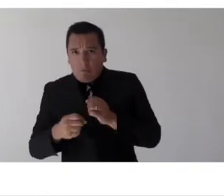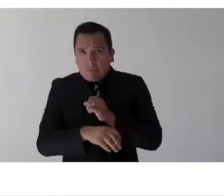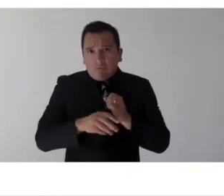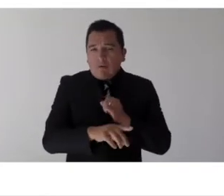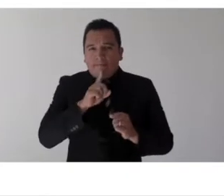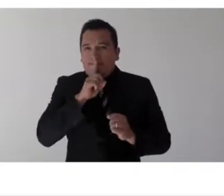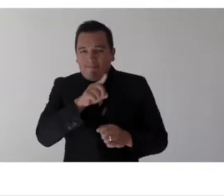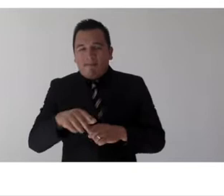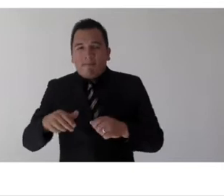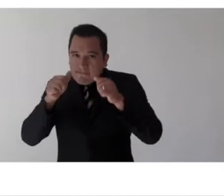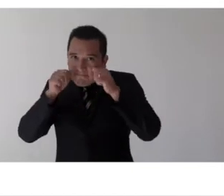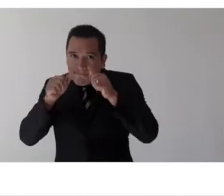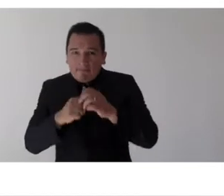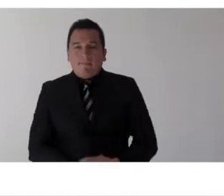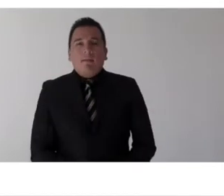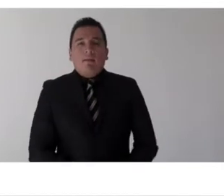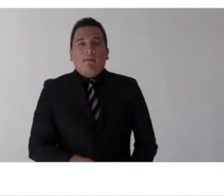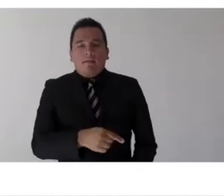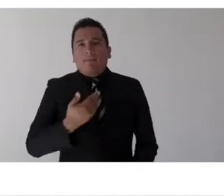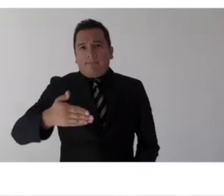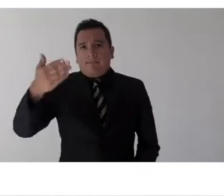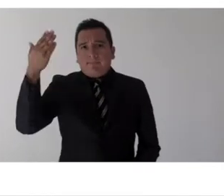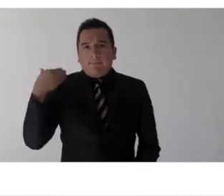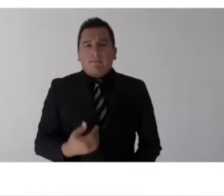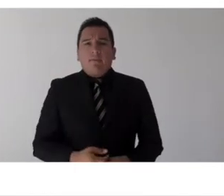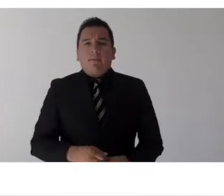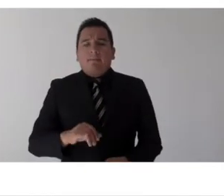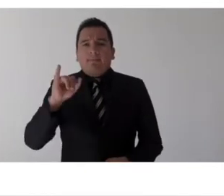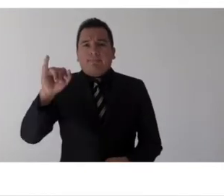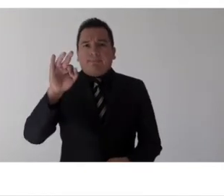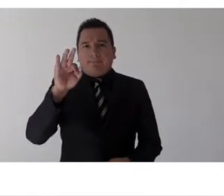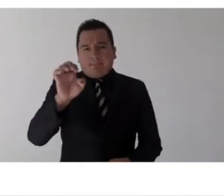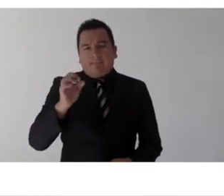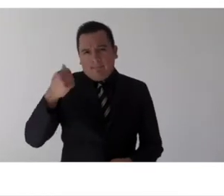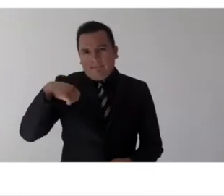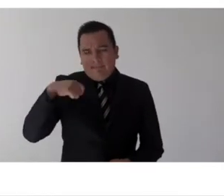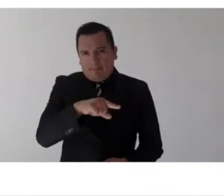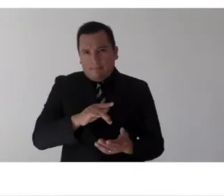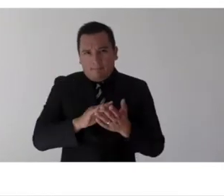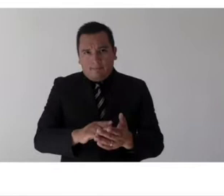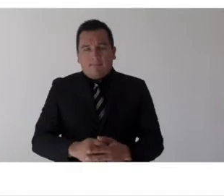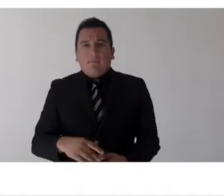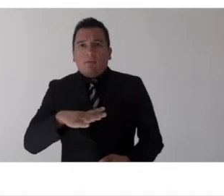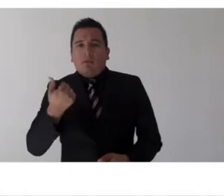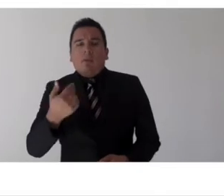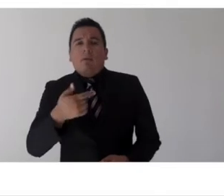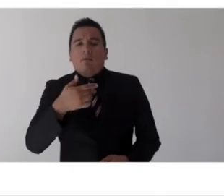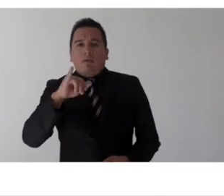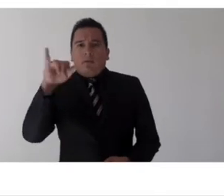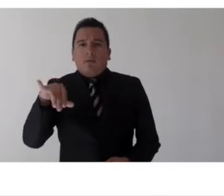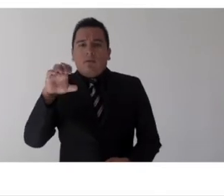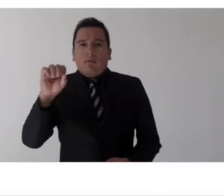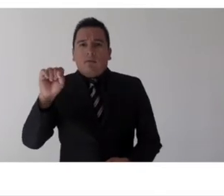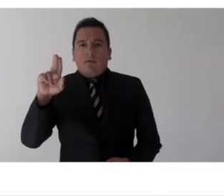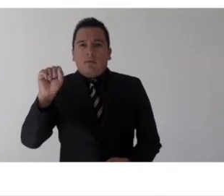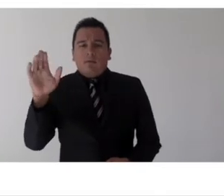periodo de oro del Instituto Federal Electoral en ese momento. Está Jesús Rodríguez Cepeda, que es una de las personas que ayudó a crear el